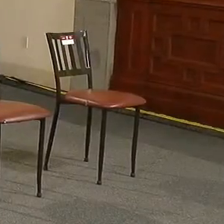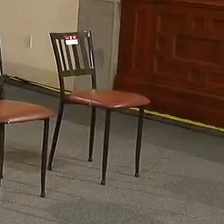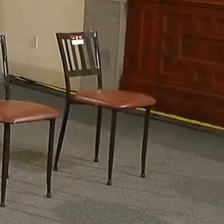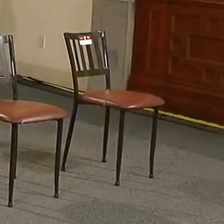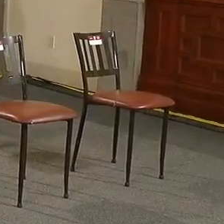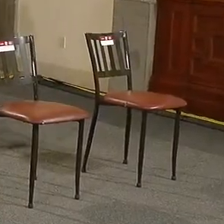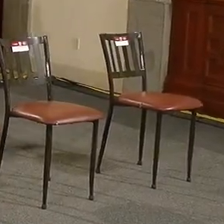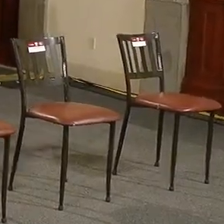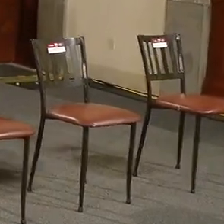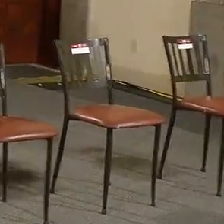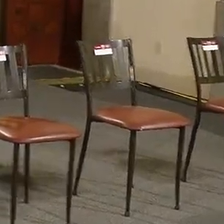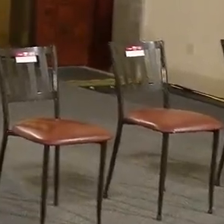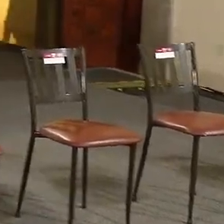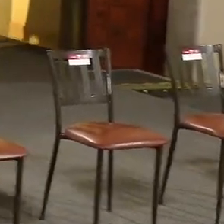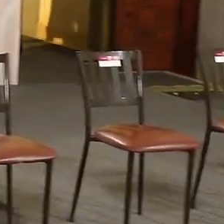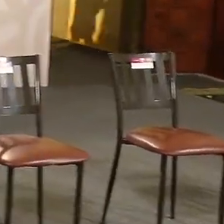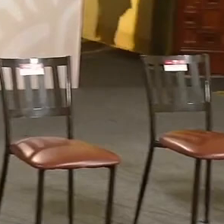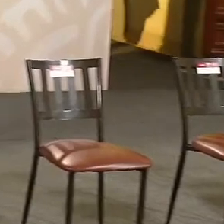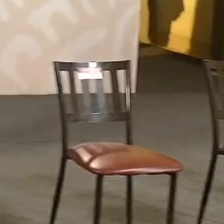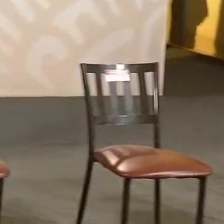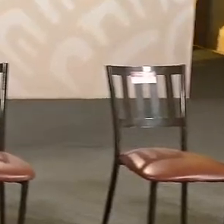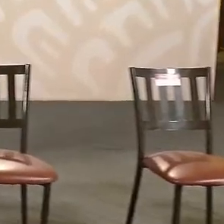Buenos días.